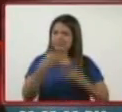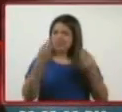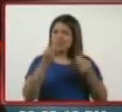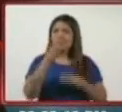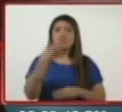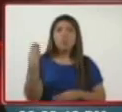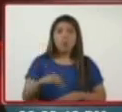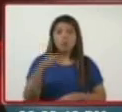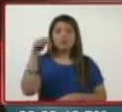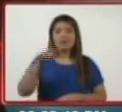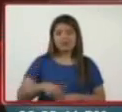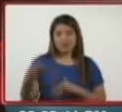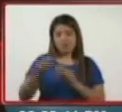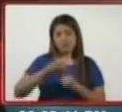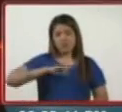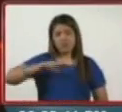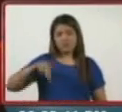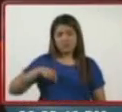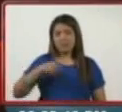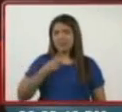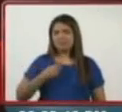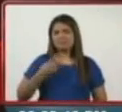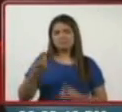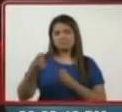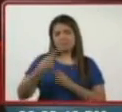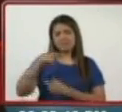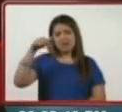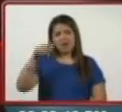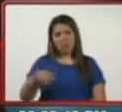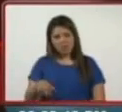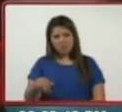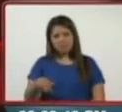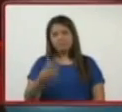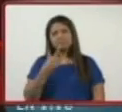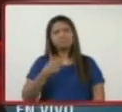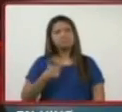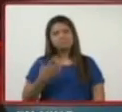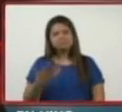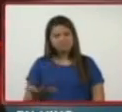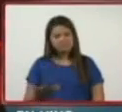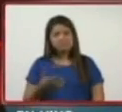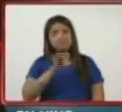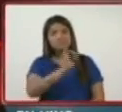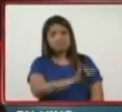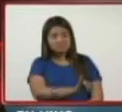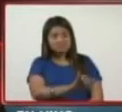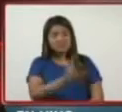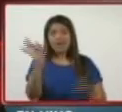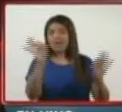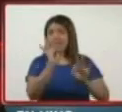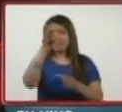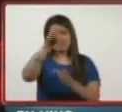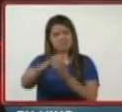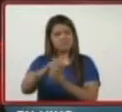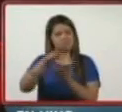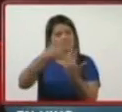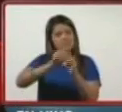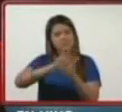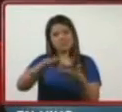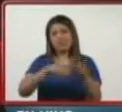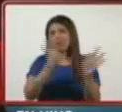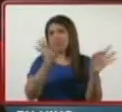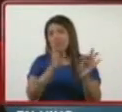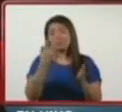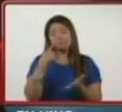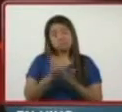muchachos que estaban acá conmigo. Ellos me estaban pasando mensajes hoy y me estaban diciendo que ellos en lo absoluto tenían que ver con esta situación. Habrá que